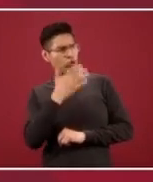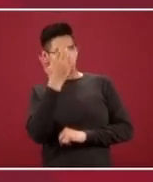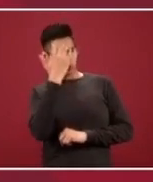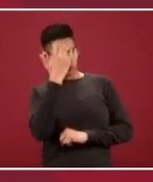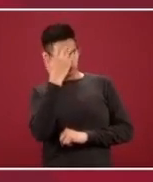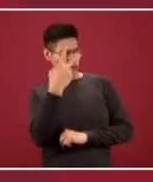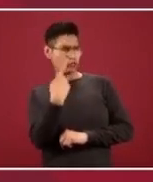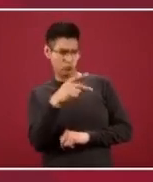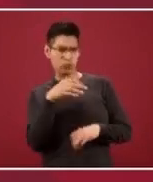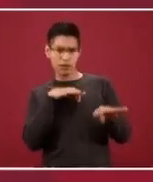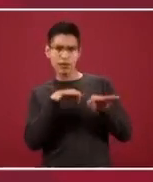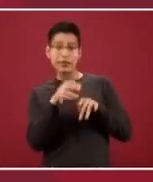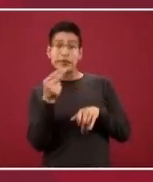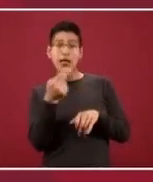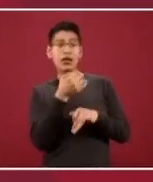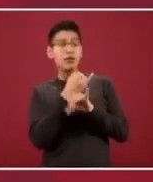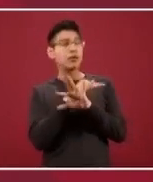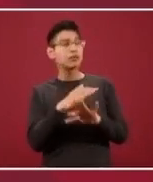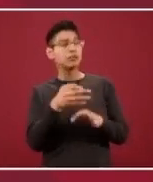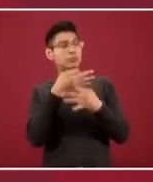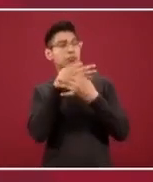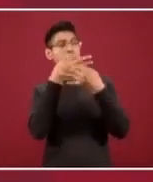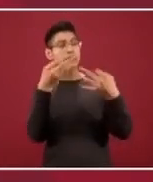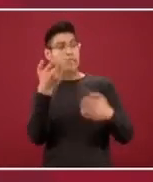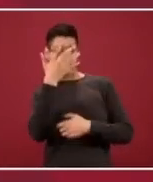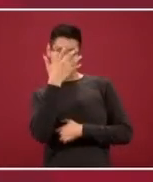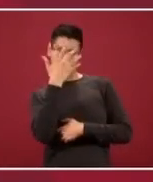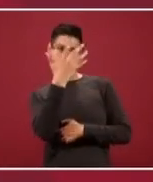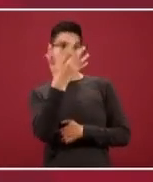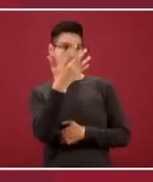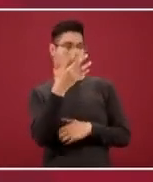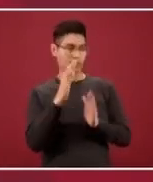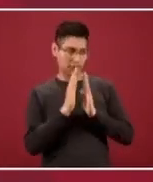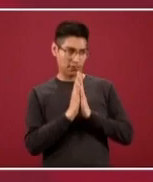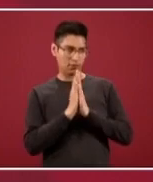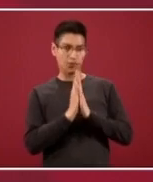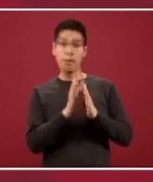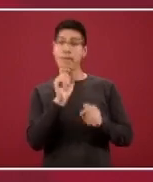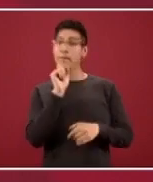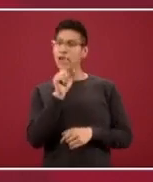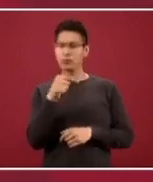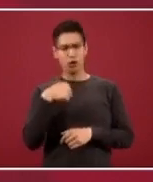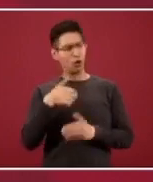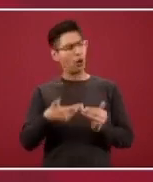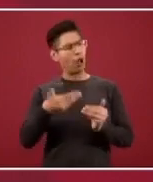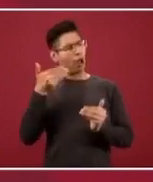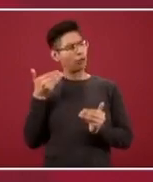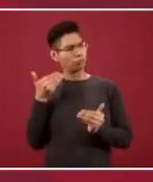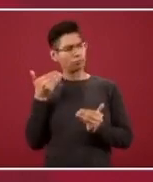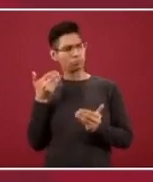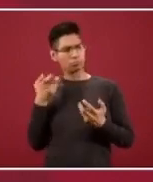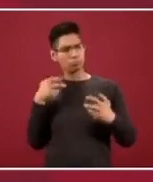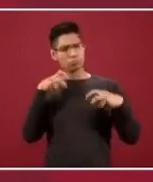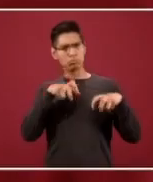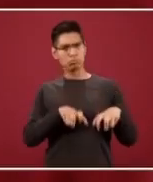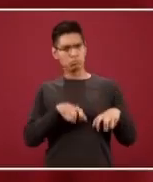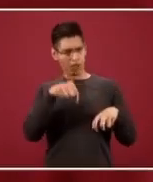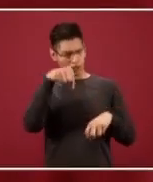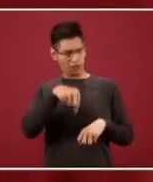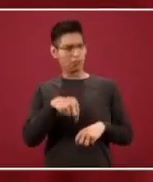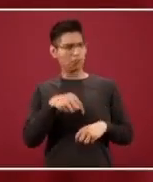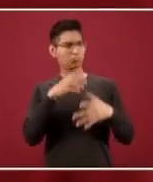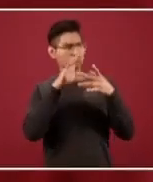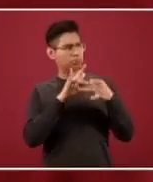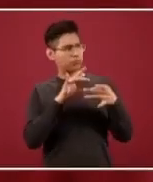ser difusores de esta información y como les comentaba en una ocasión previa que tuve también la oportunidad de participar,